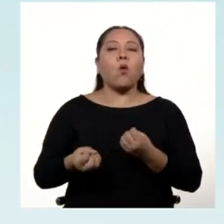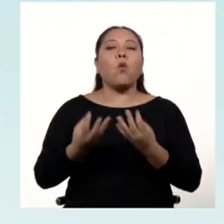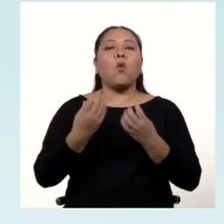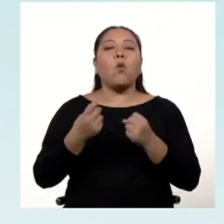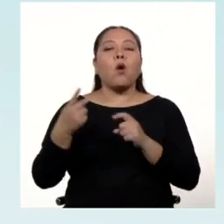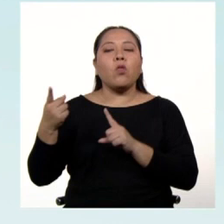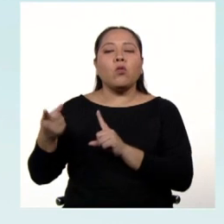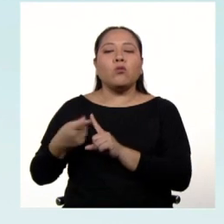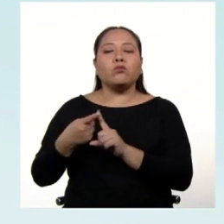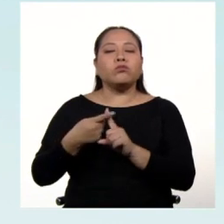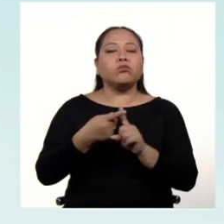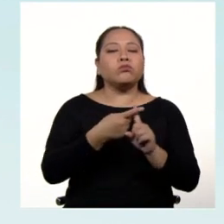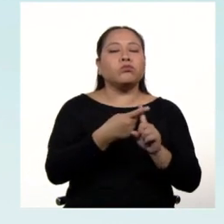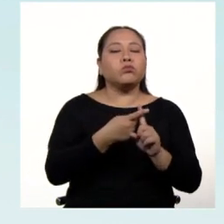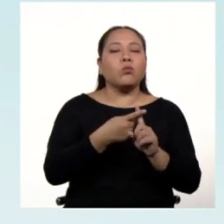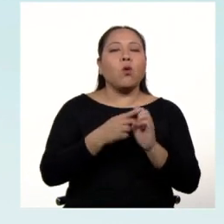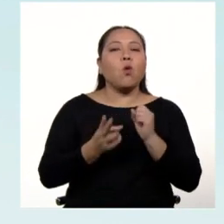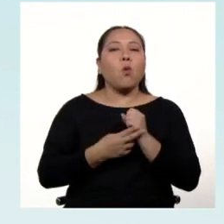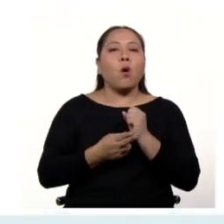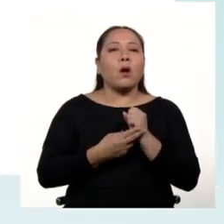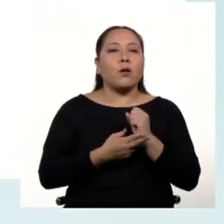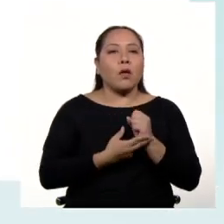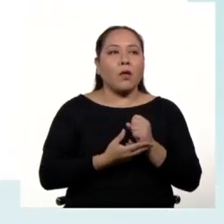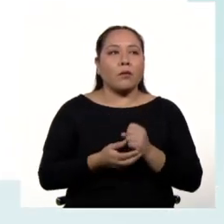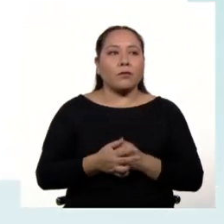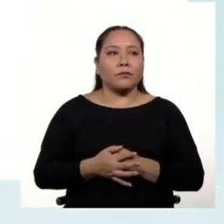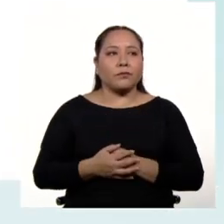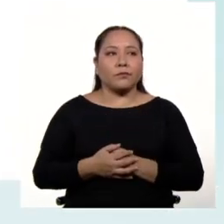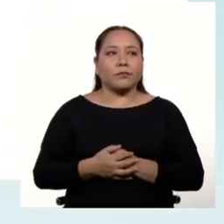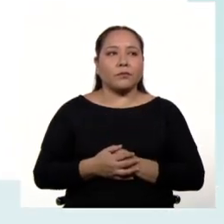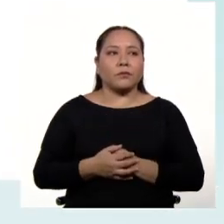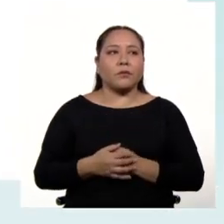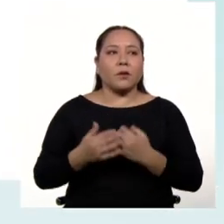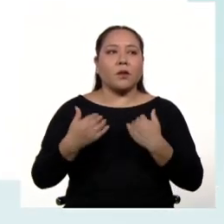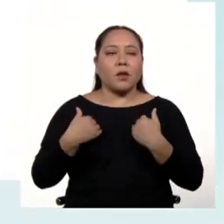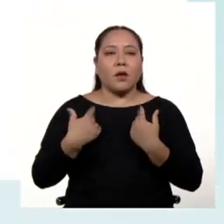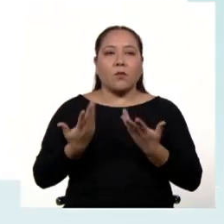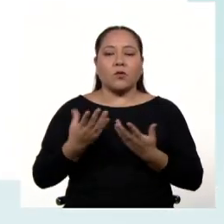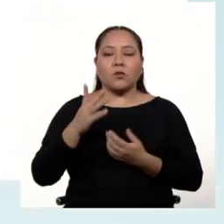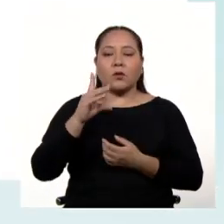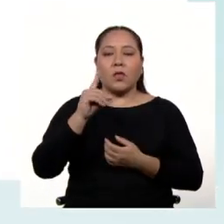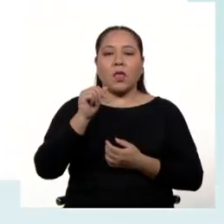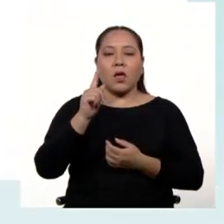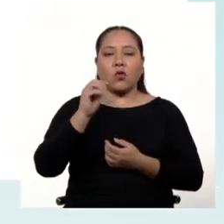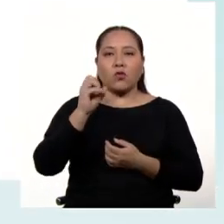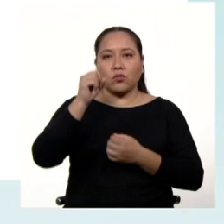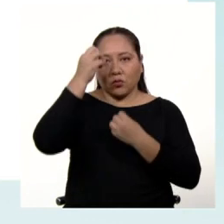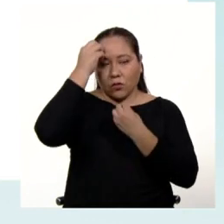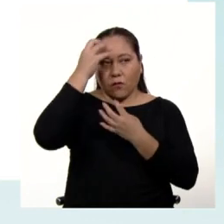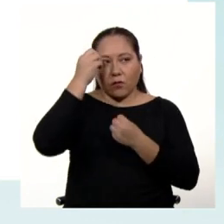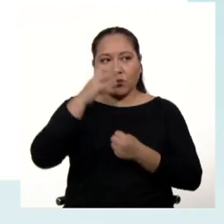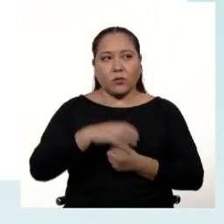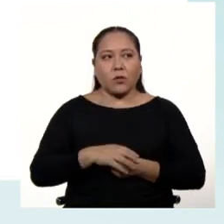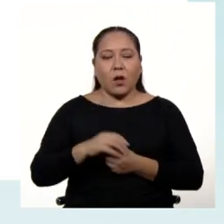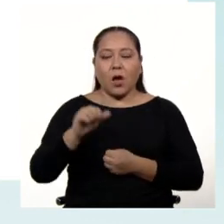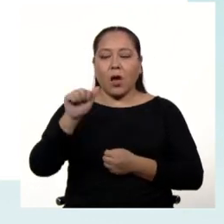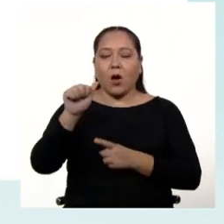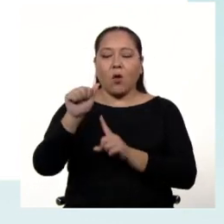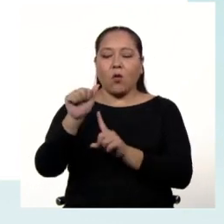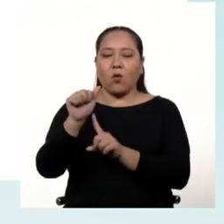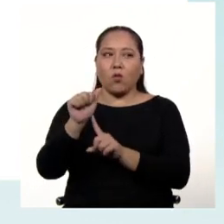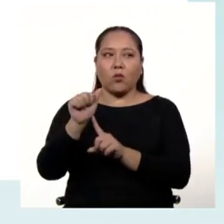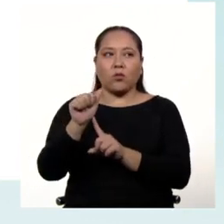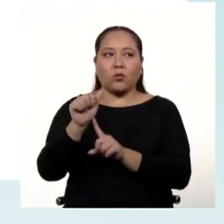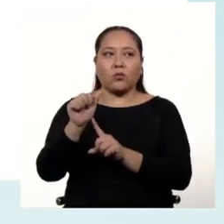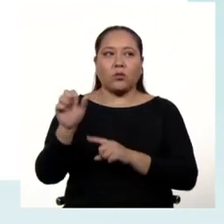en los 15 años? De la situación dada tenemos los siguientes datos. El primer término a